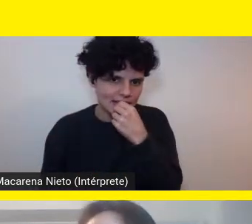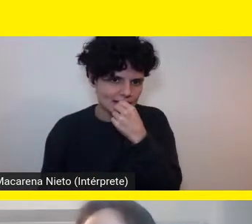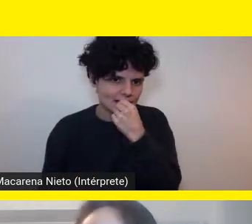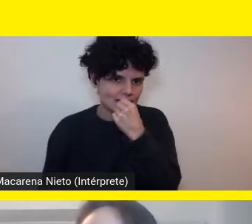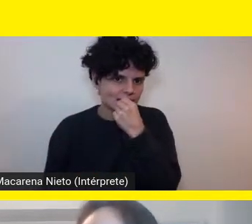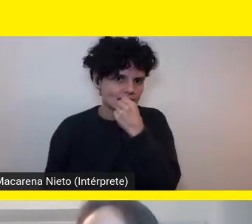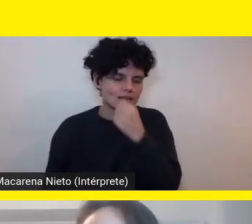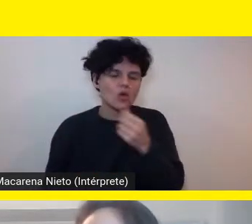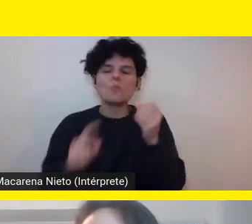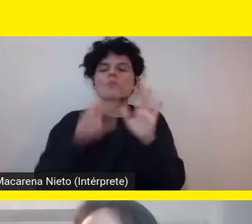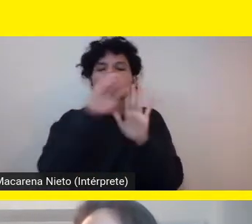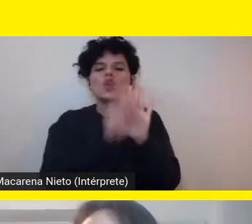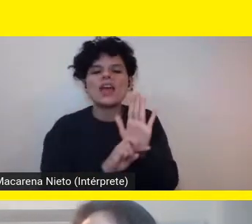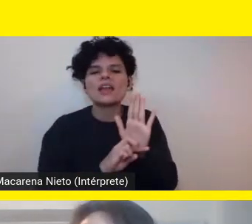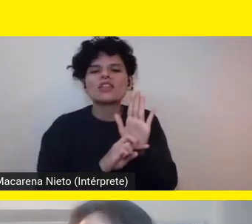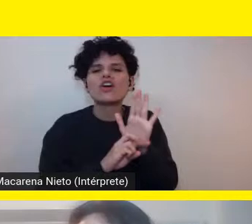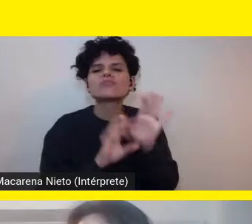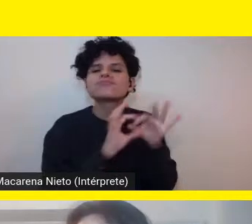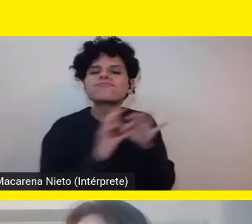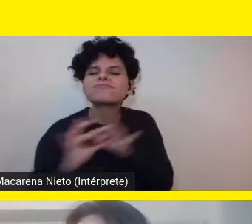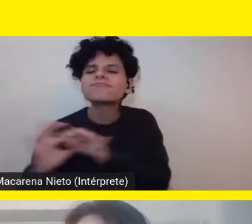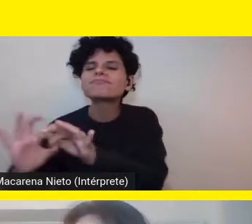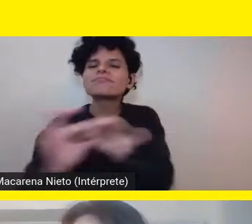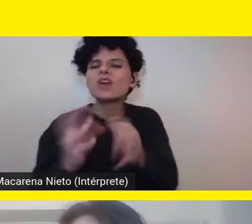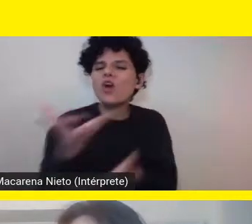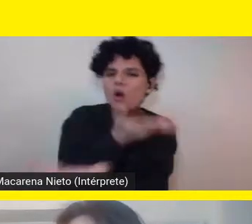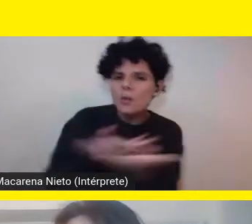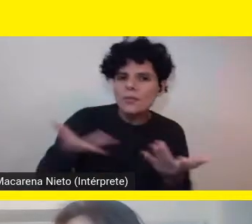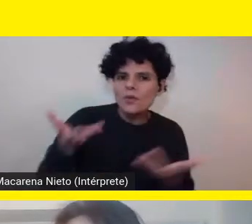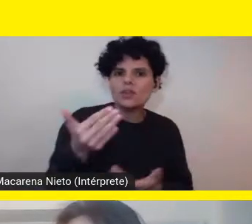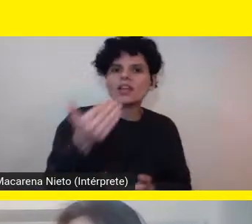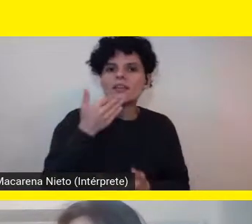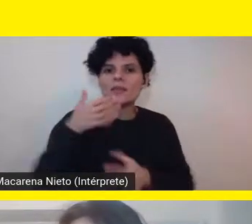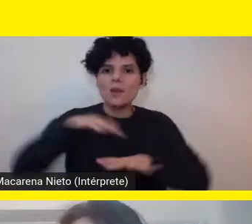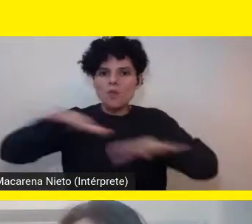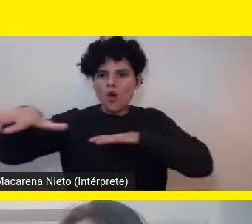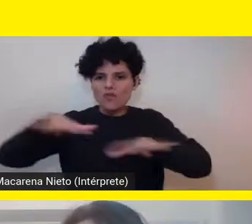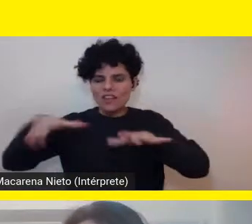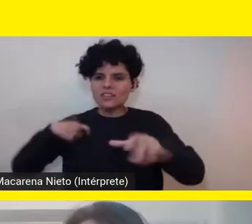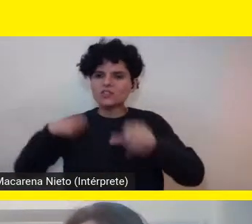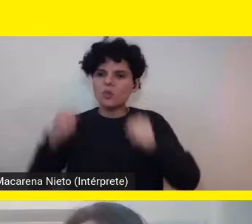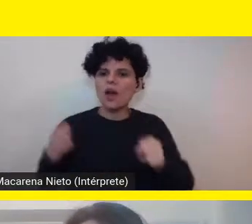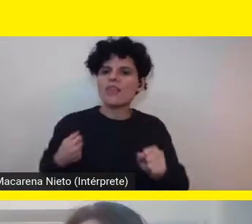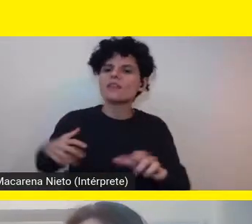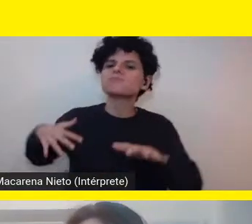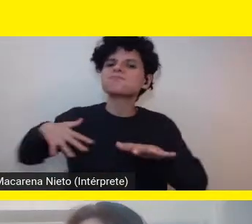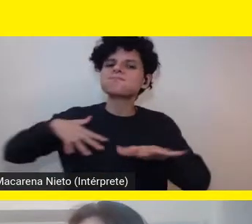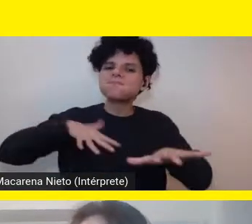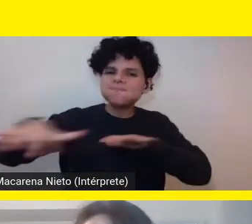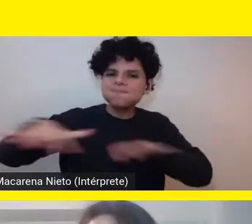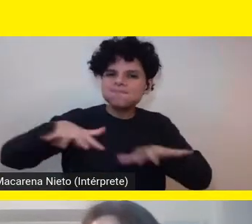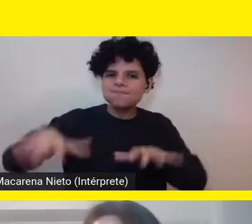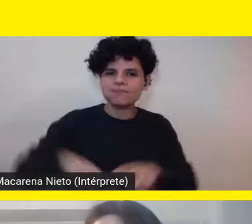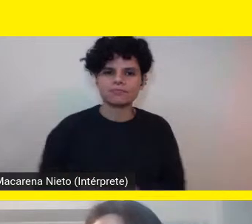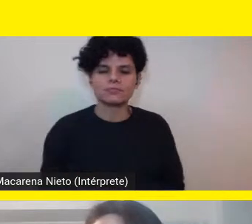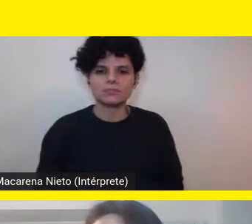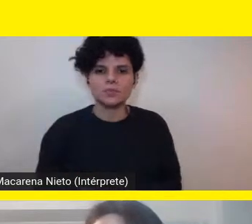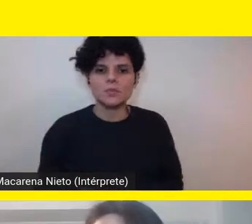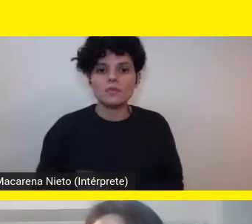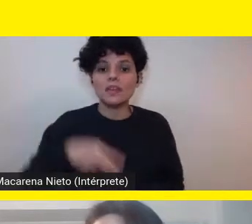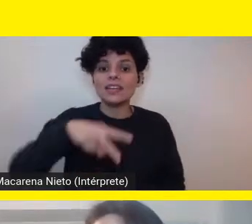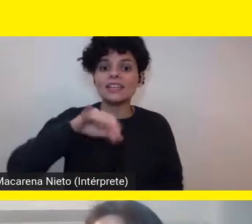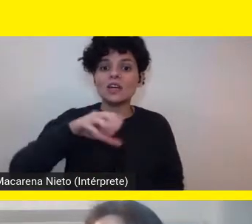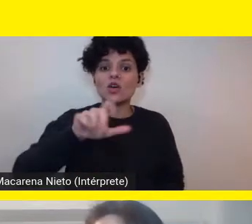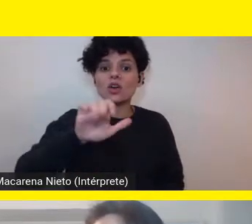de empujar a través de la movilización social. Muchas gracias, Constanza. Nicole, quería hacer una precisión sobre el